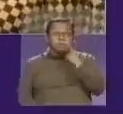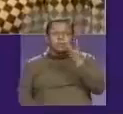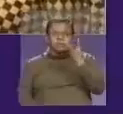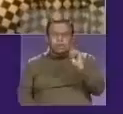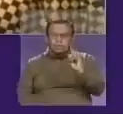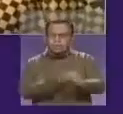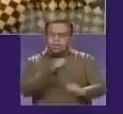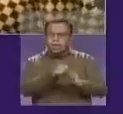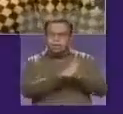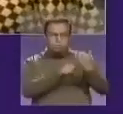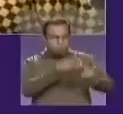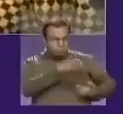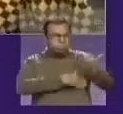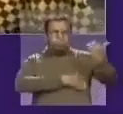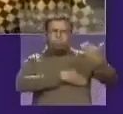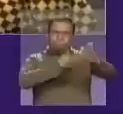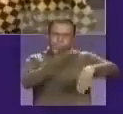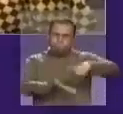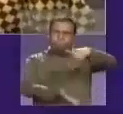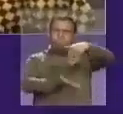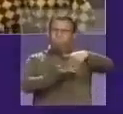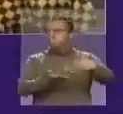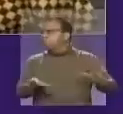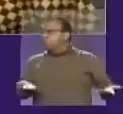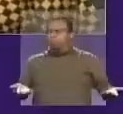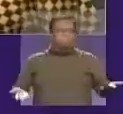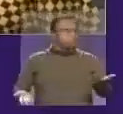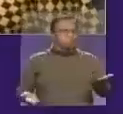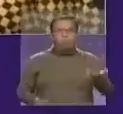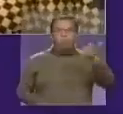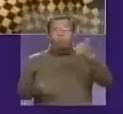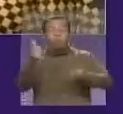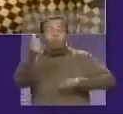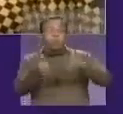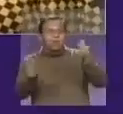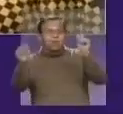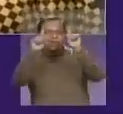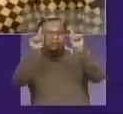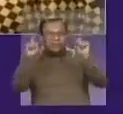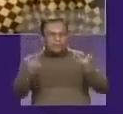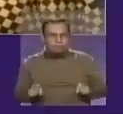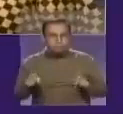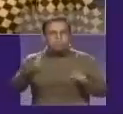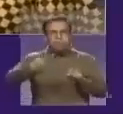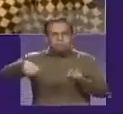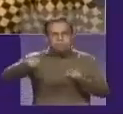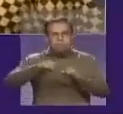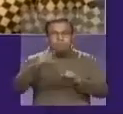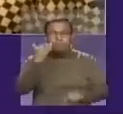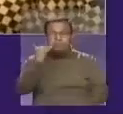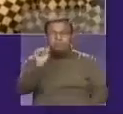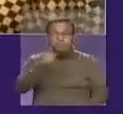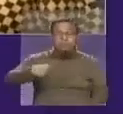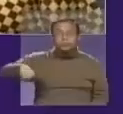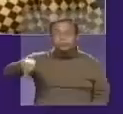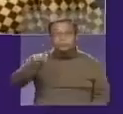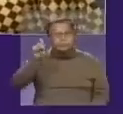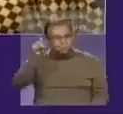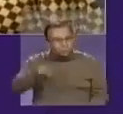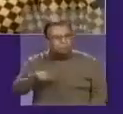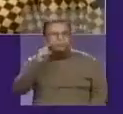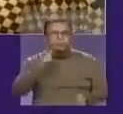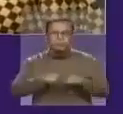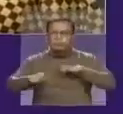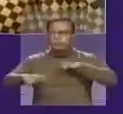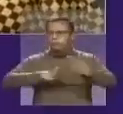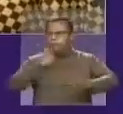30 años decidimos mirar a ver cuáles son esos temas en la cual nosotros como mujeres raizales debemos de